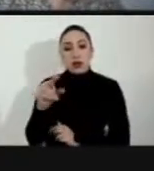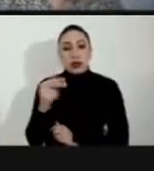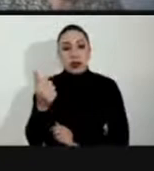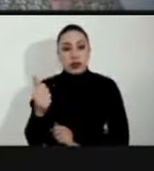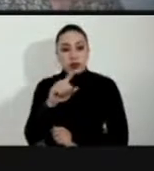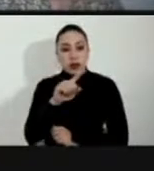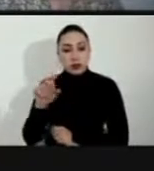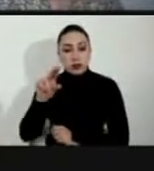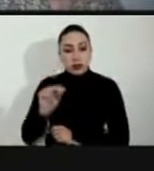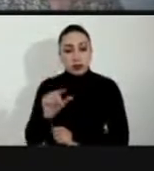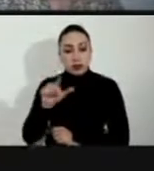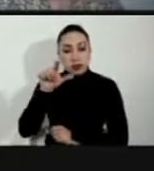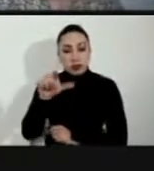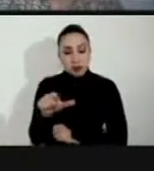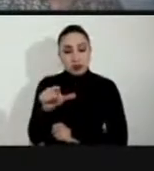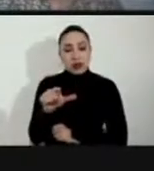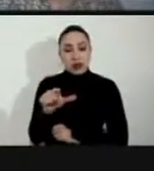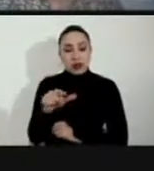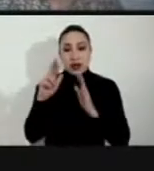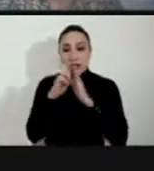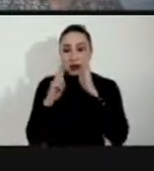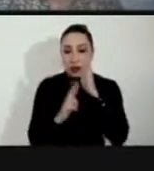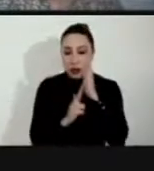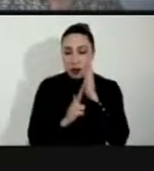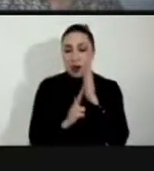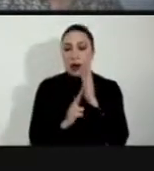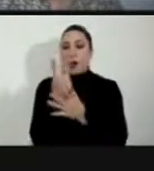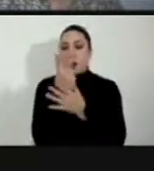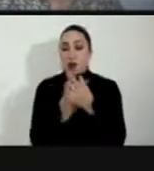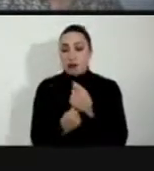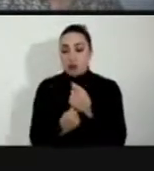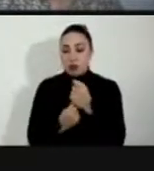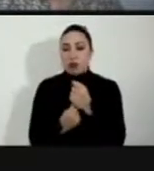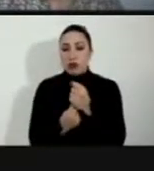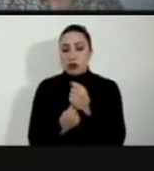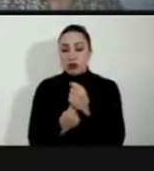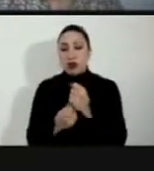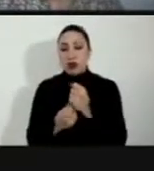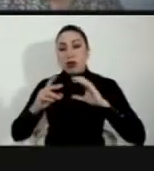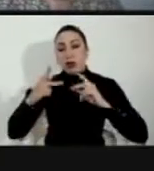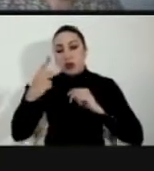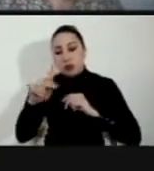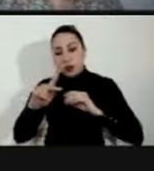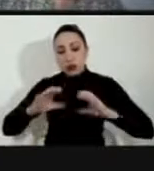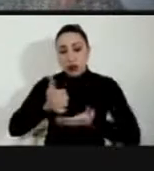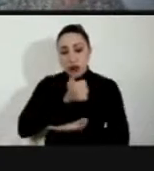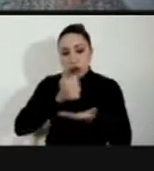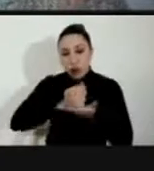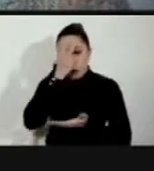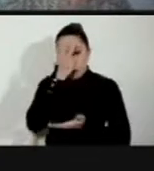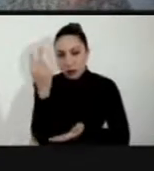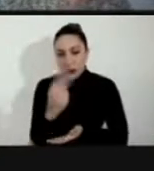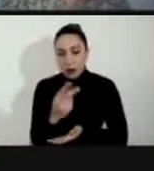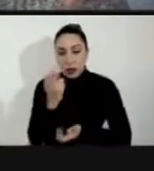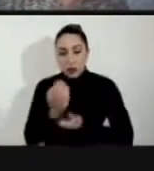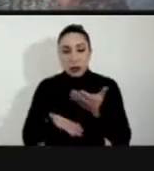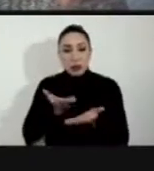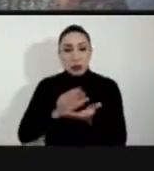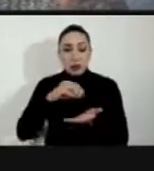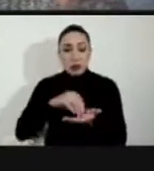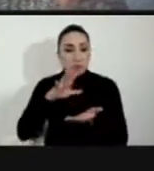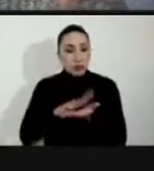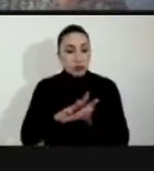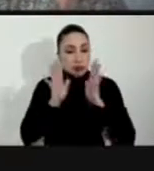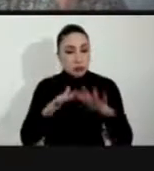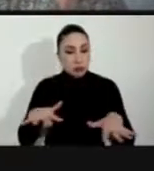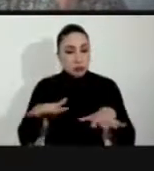86 y 187 del reglamento ambos del Congreso de la Ciudad de México, se instruye